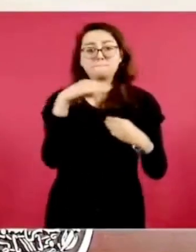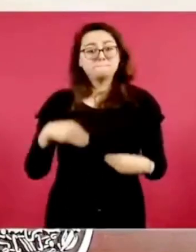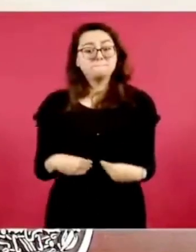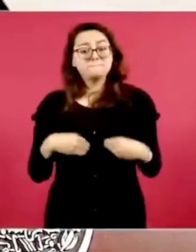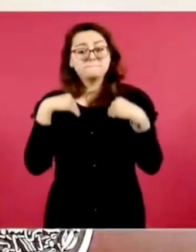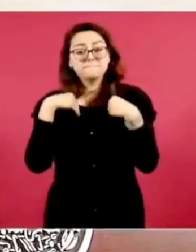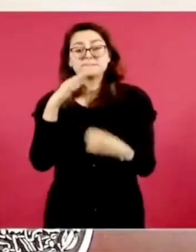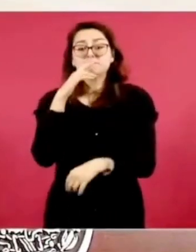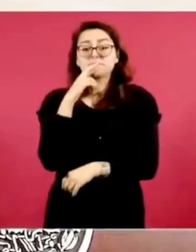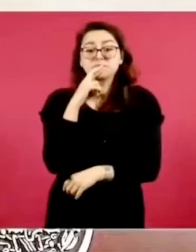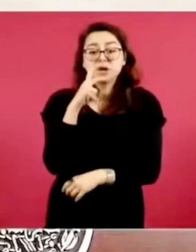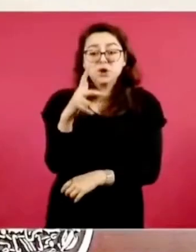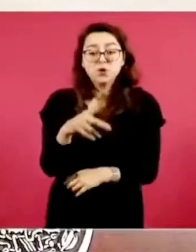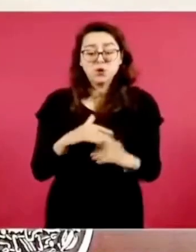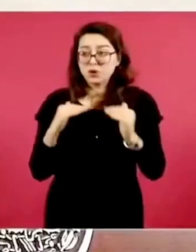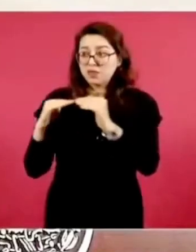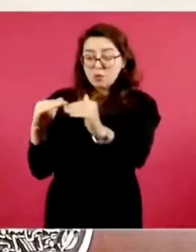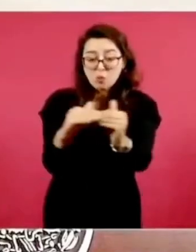porque